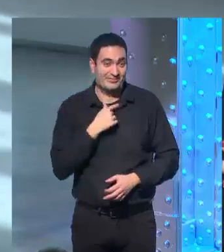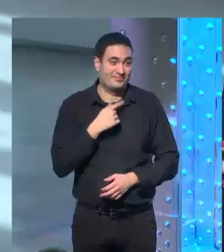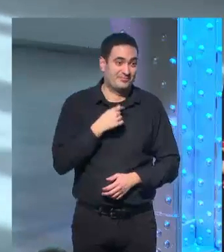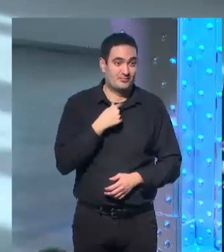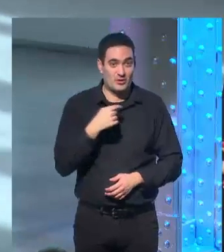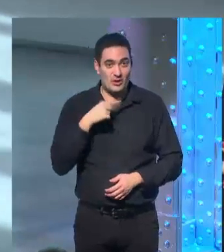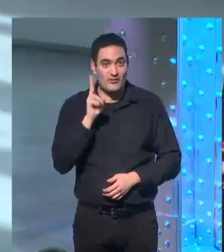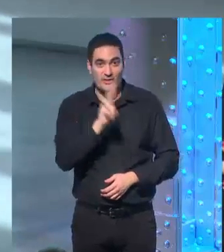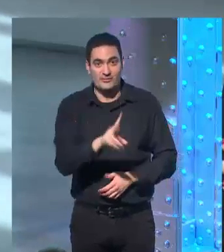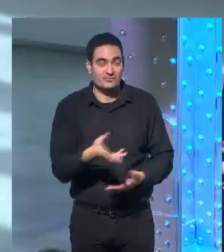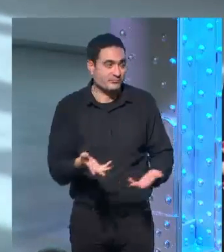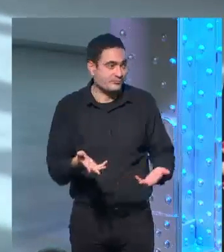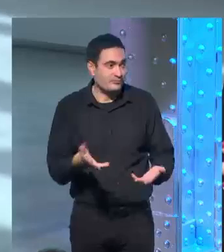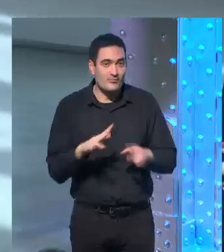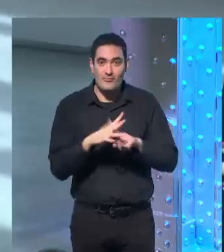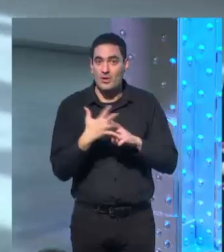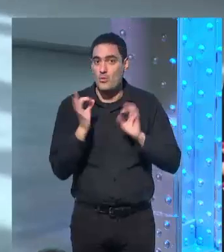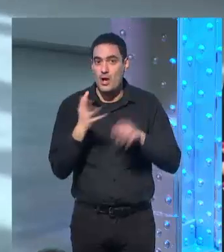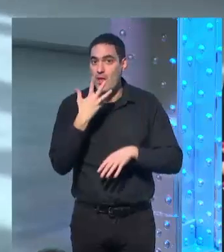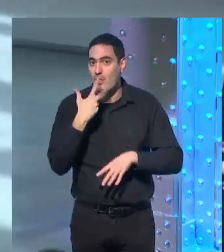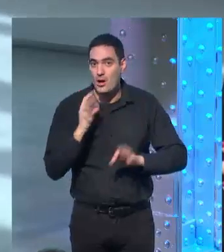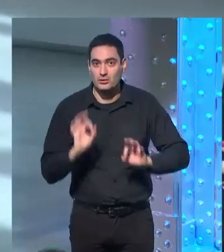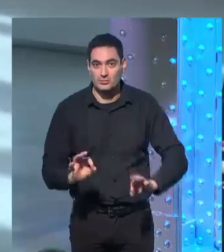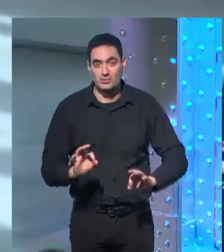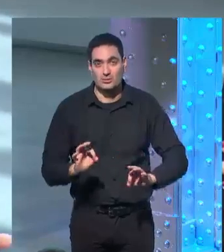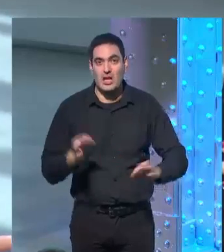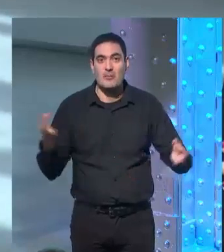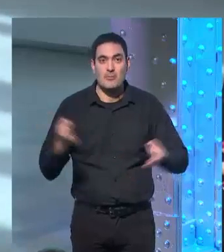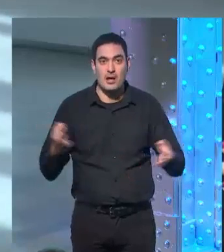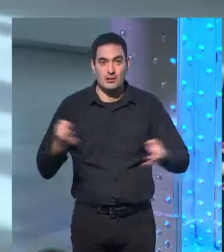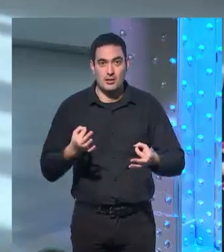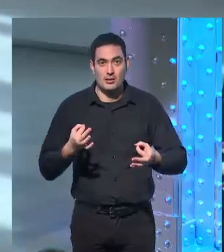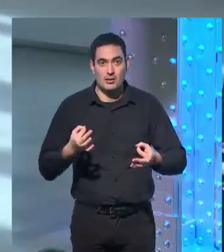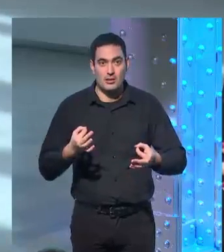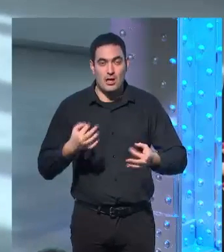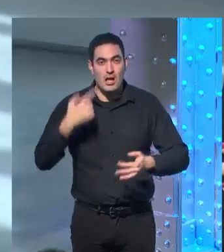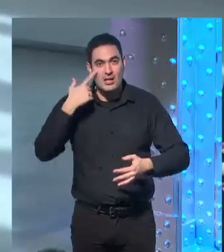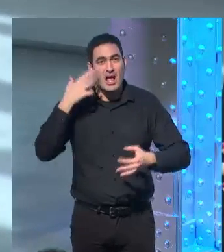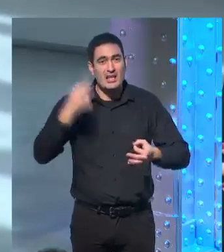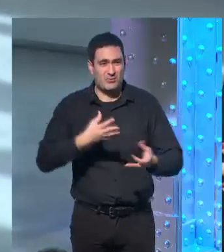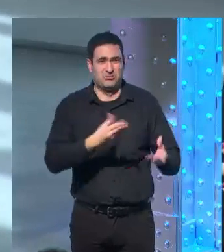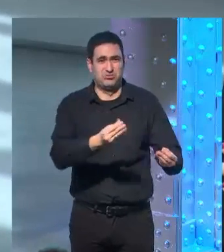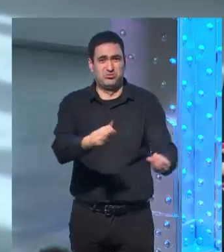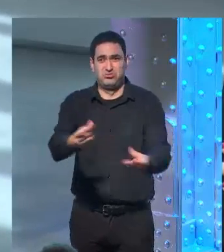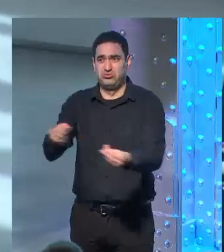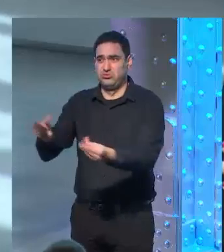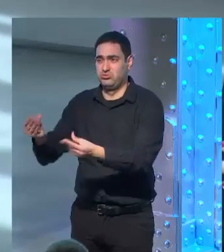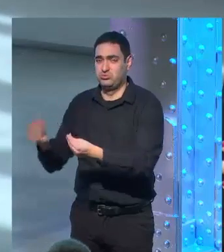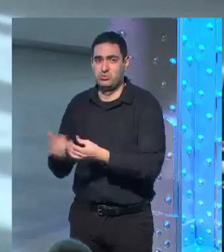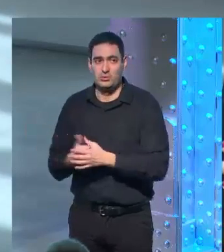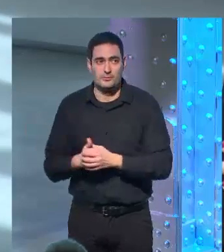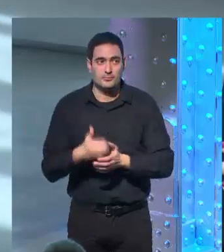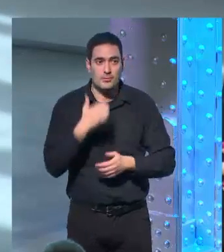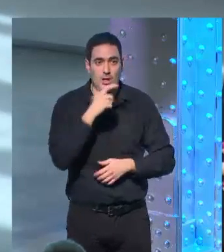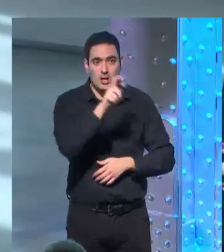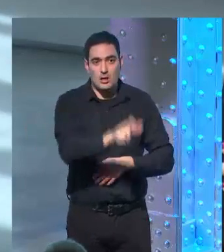por lo que veo. Pues esto sería el adicto, que normalmente... Lo que pasa es que hay muchos de los que están en riesgo, que están